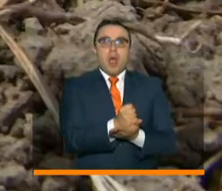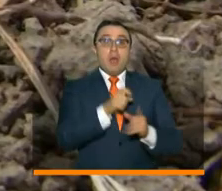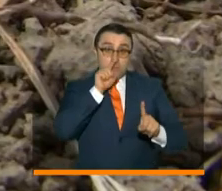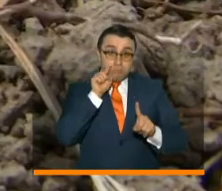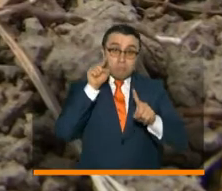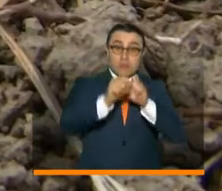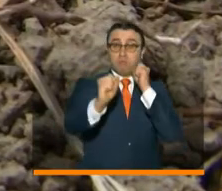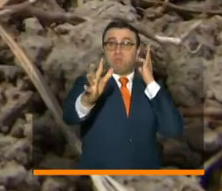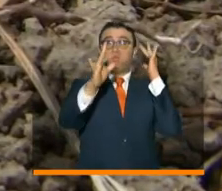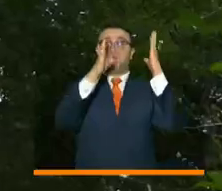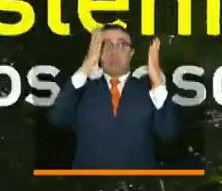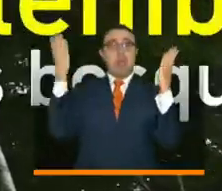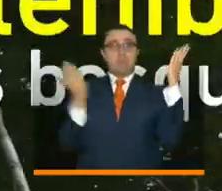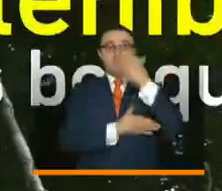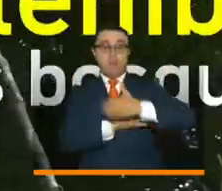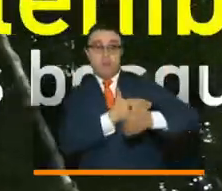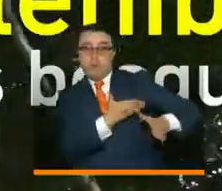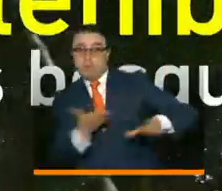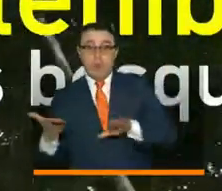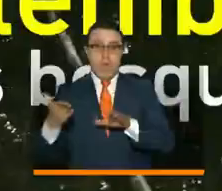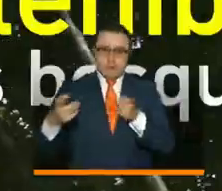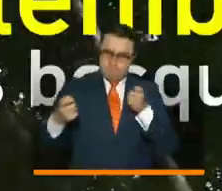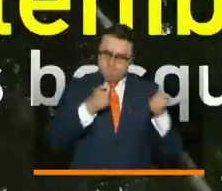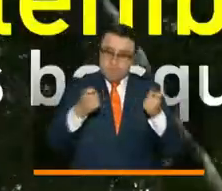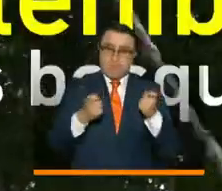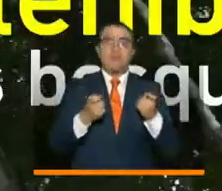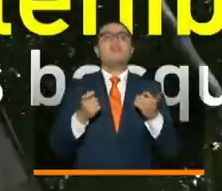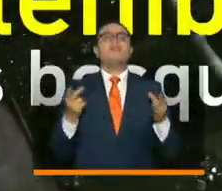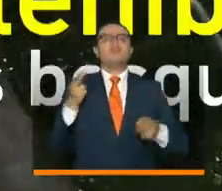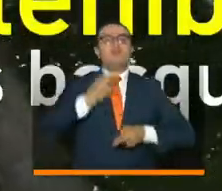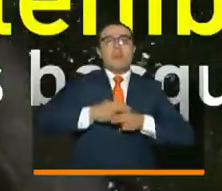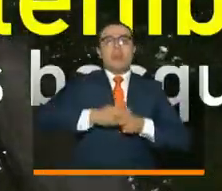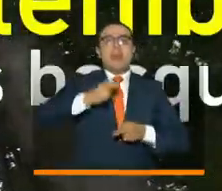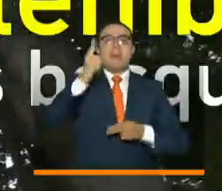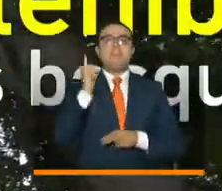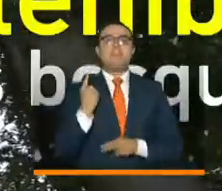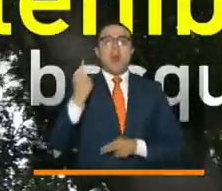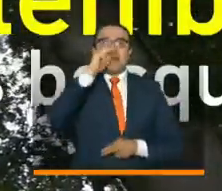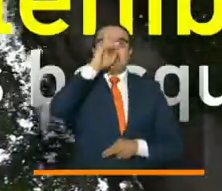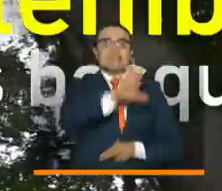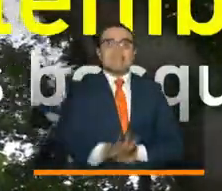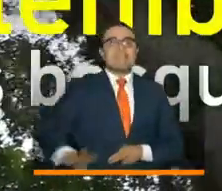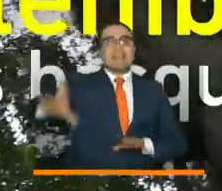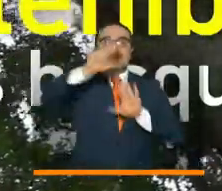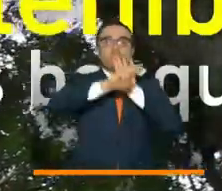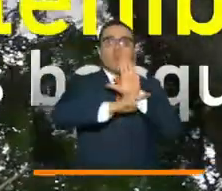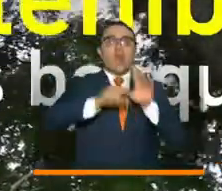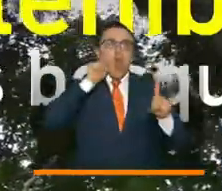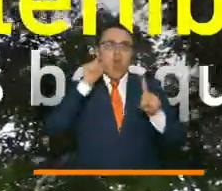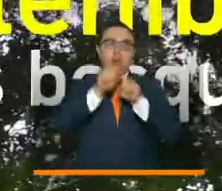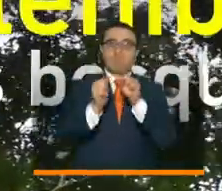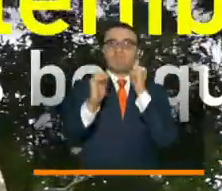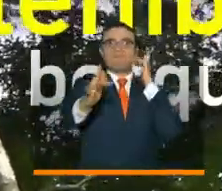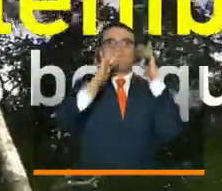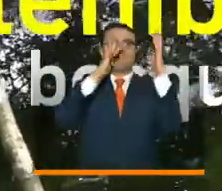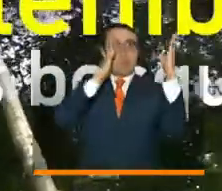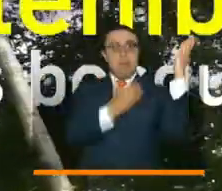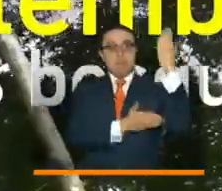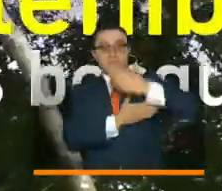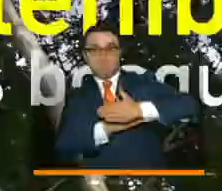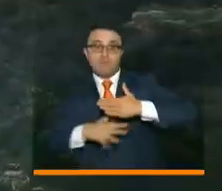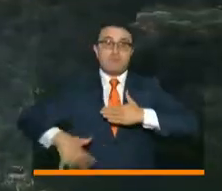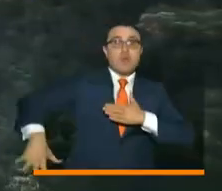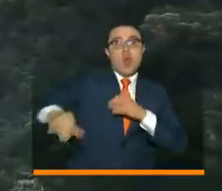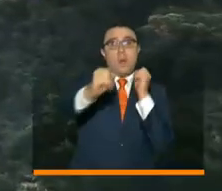la deforestación, denominado Política Nacional para el Control de la Deforestación y la Gestión Sostenible